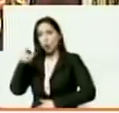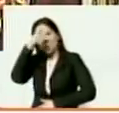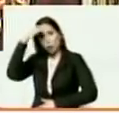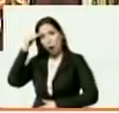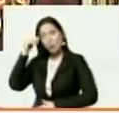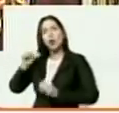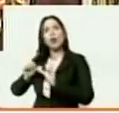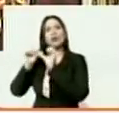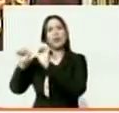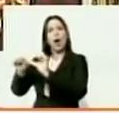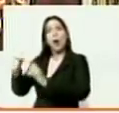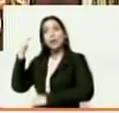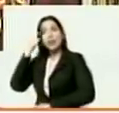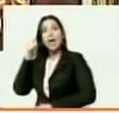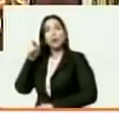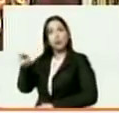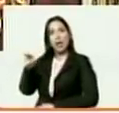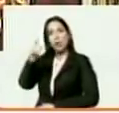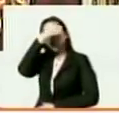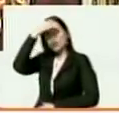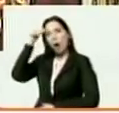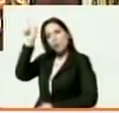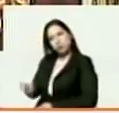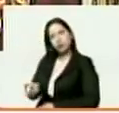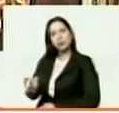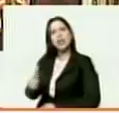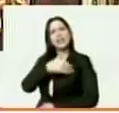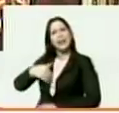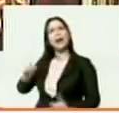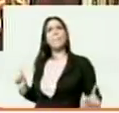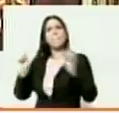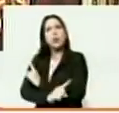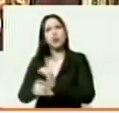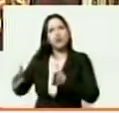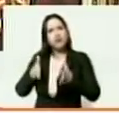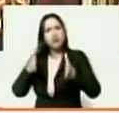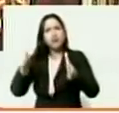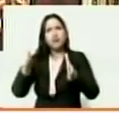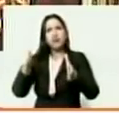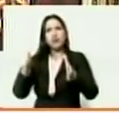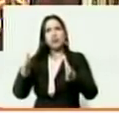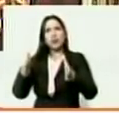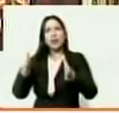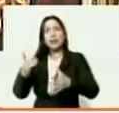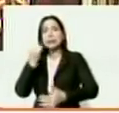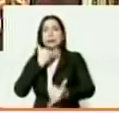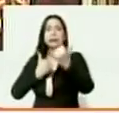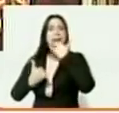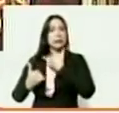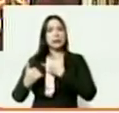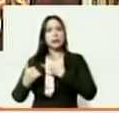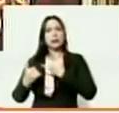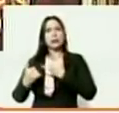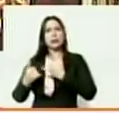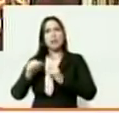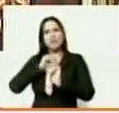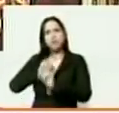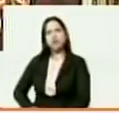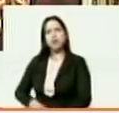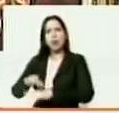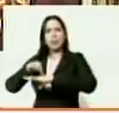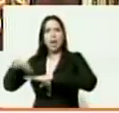el día que usted, señor Donald Trump, quiera cambiar el rumbo errático y derrotado que le